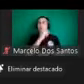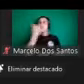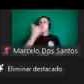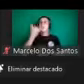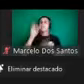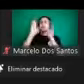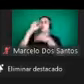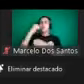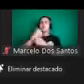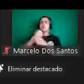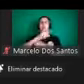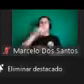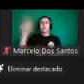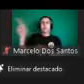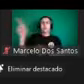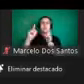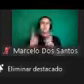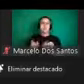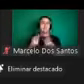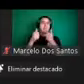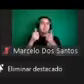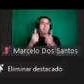ya.